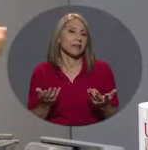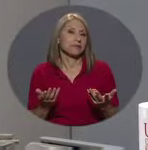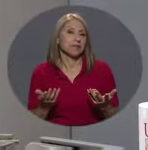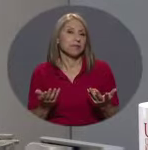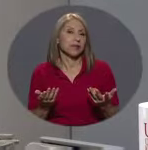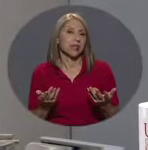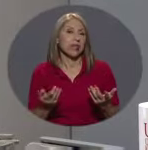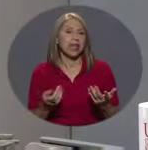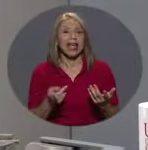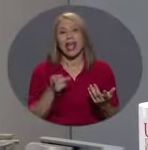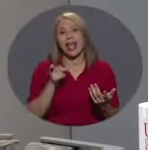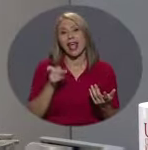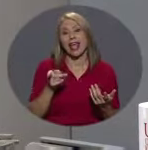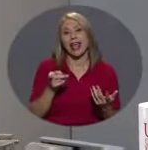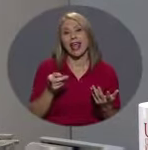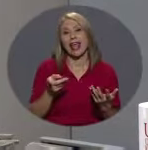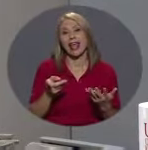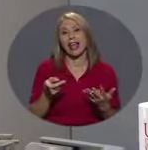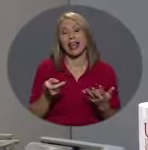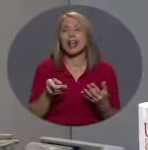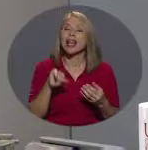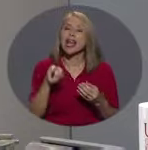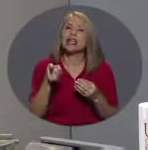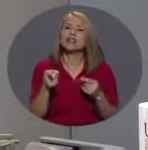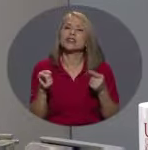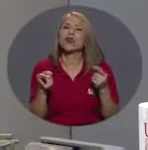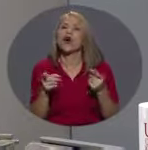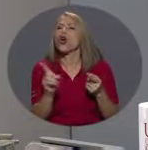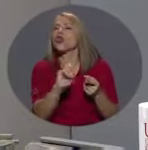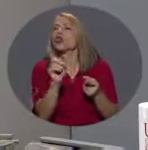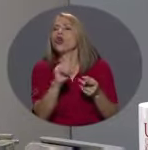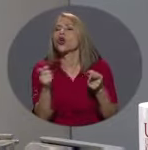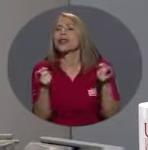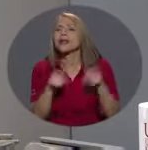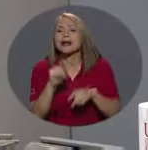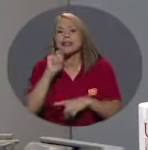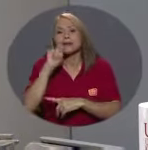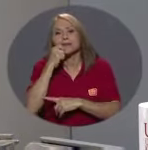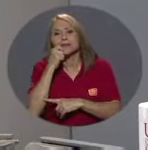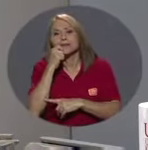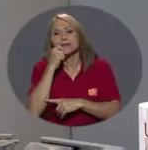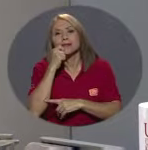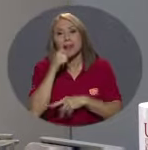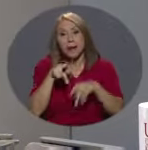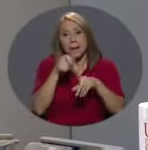cordoncito no lo tiene ni la persona ni el entorno, sino que está en la familia y en la comunidad.